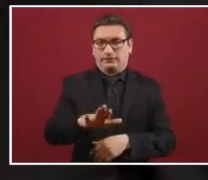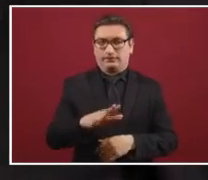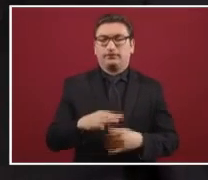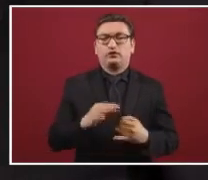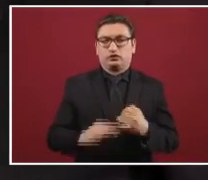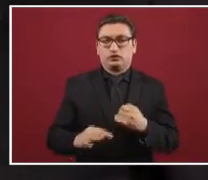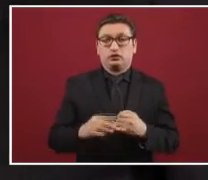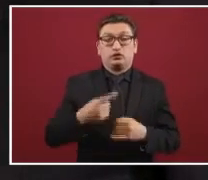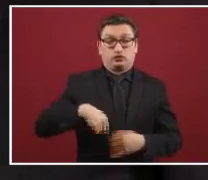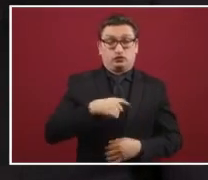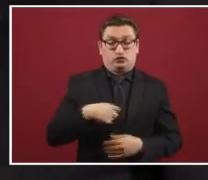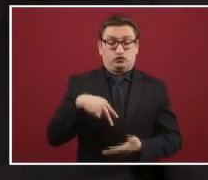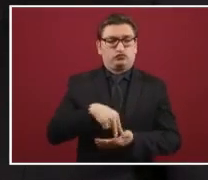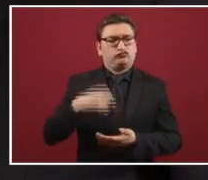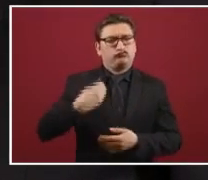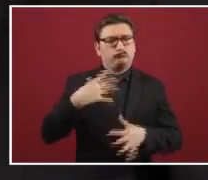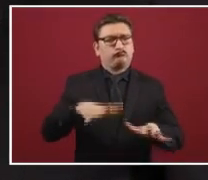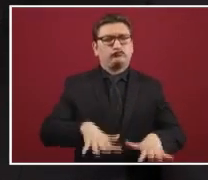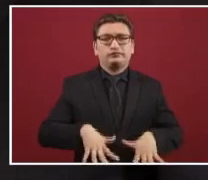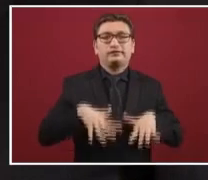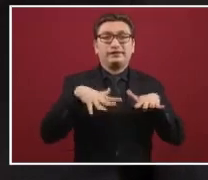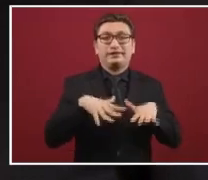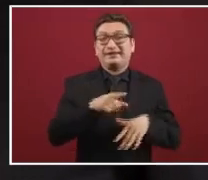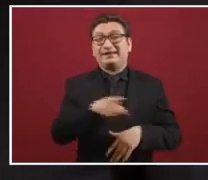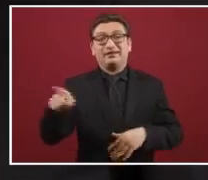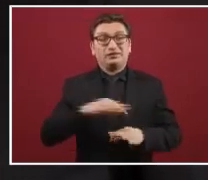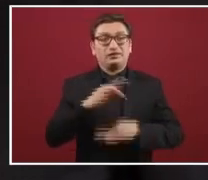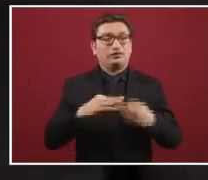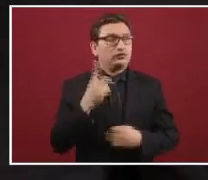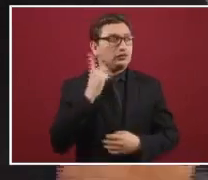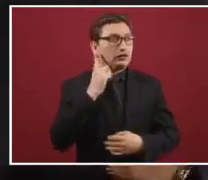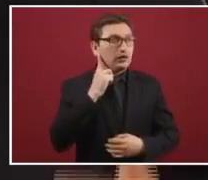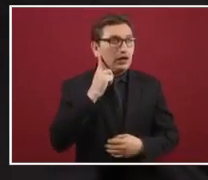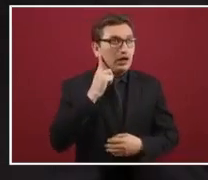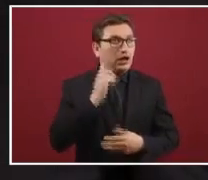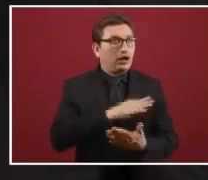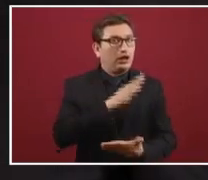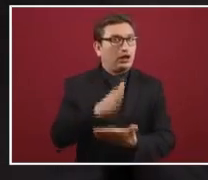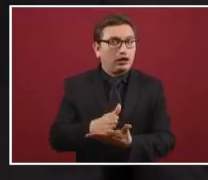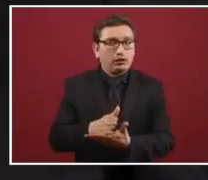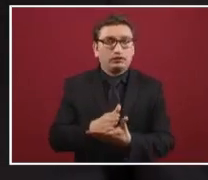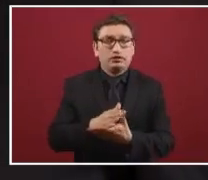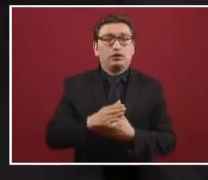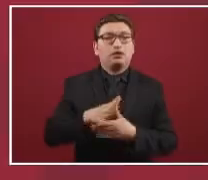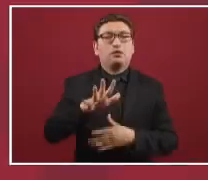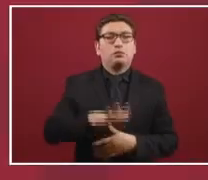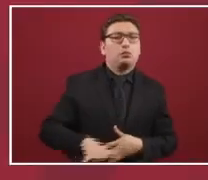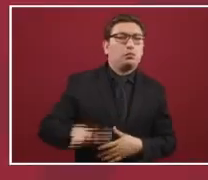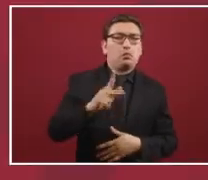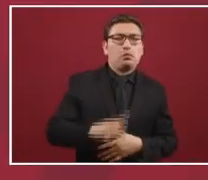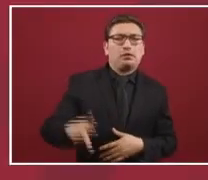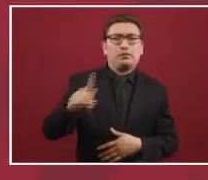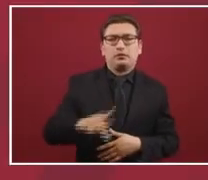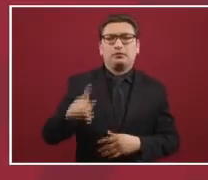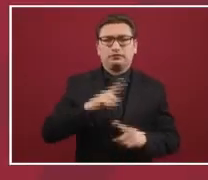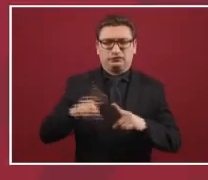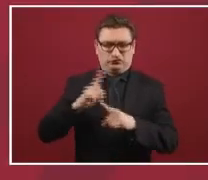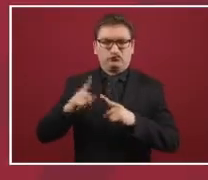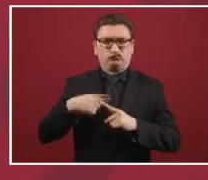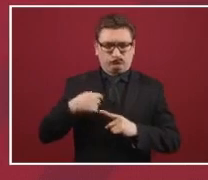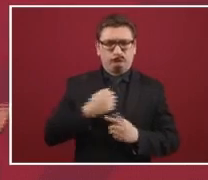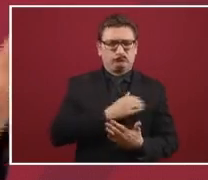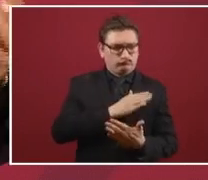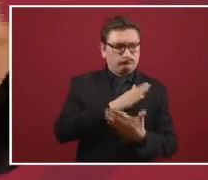un acto y se enteran de que voy a pasar por los pueblos y salen